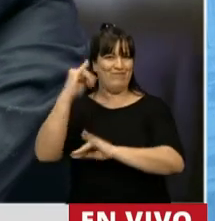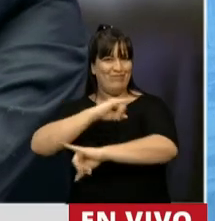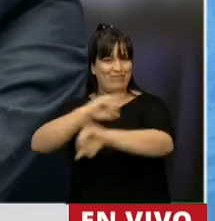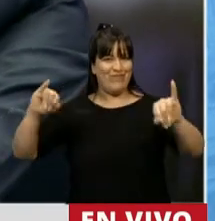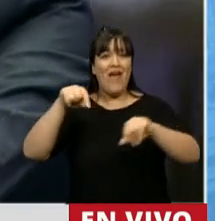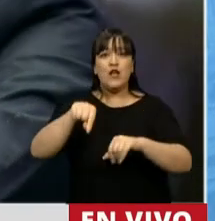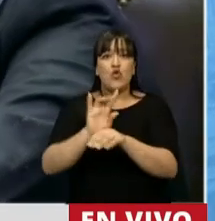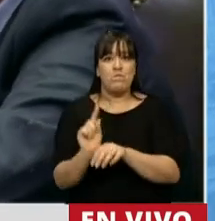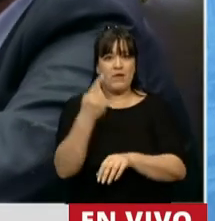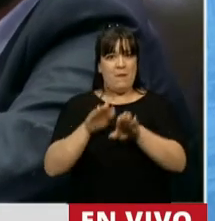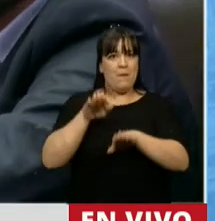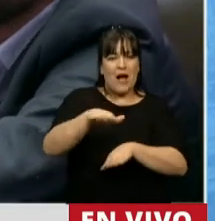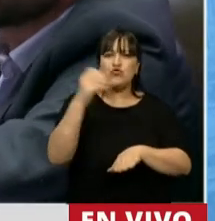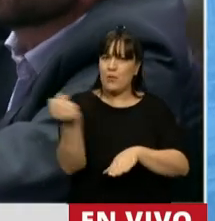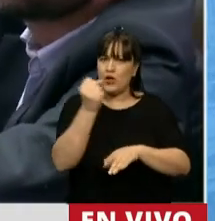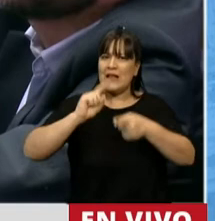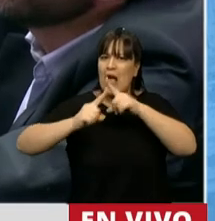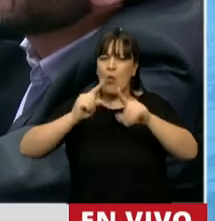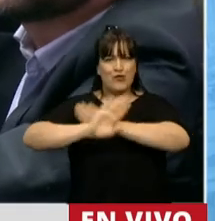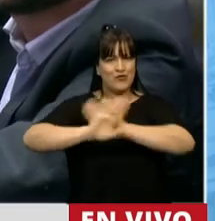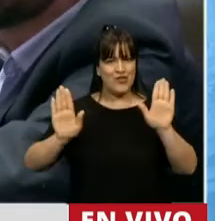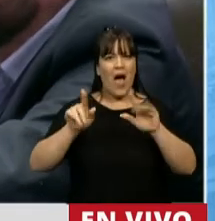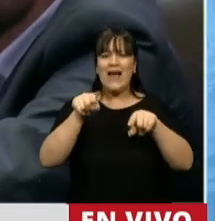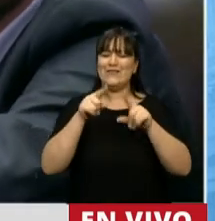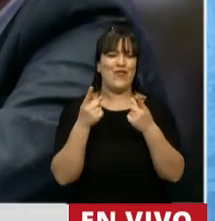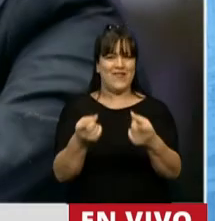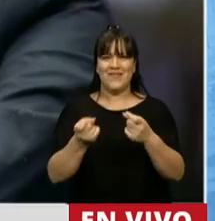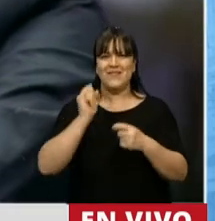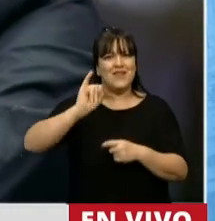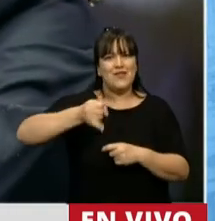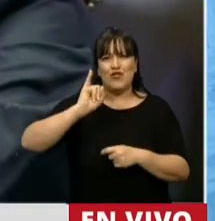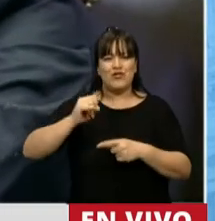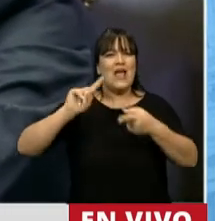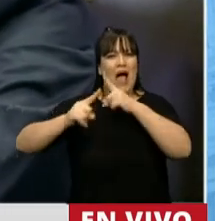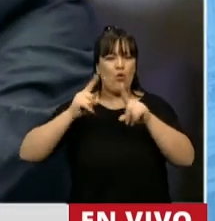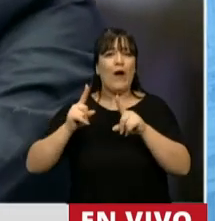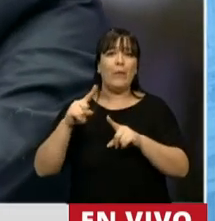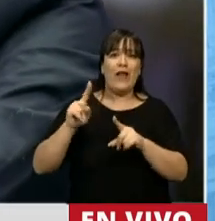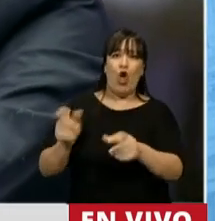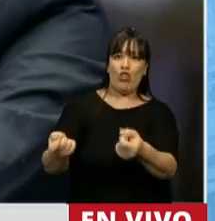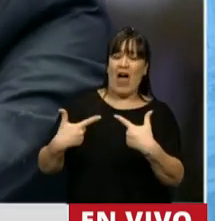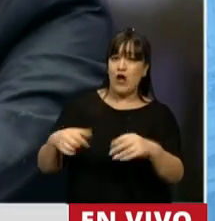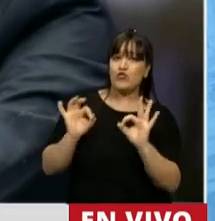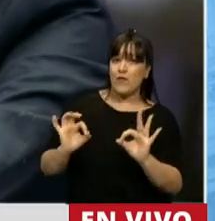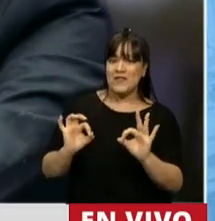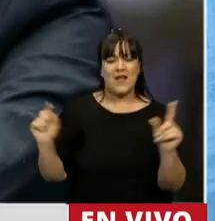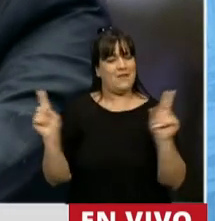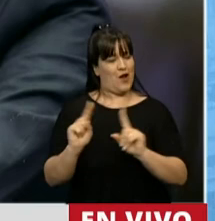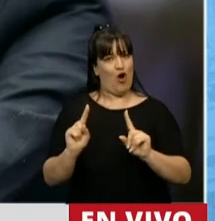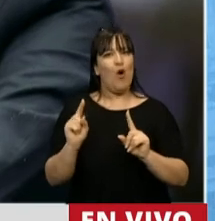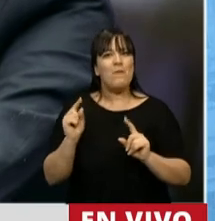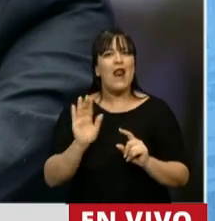un primer gran paso, una condición necesaria, pero no suficiente, hacia una